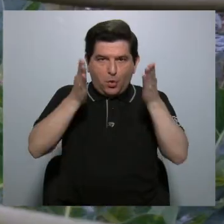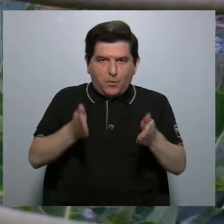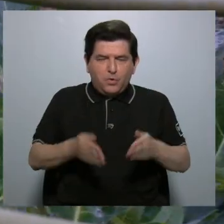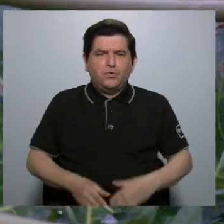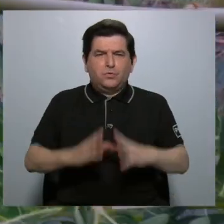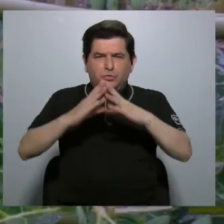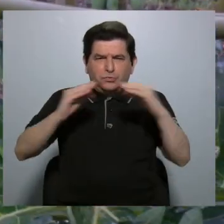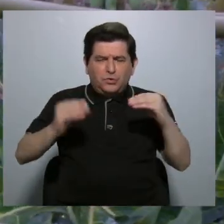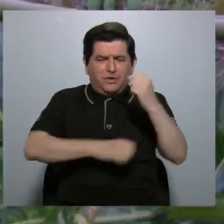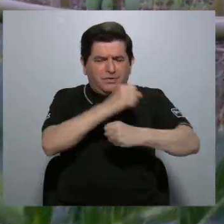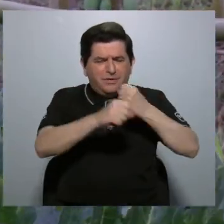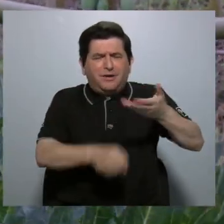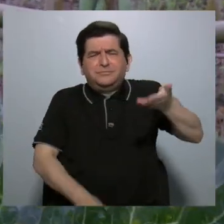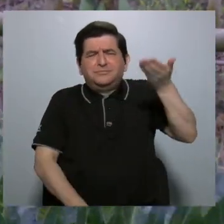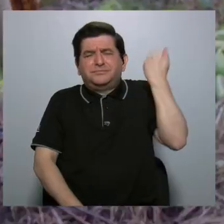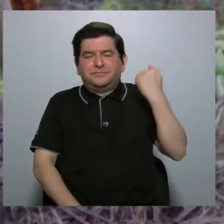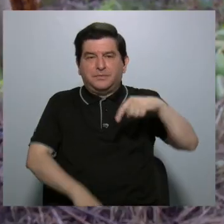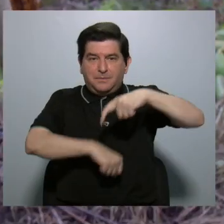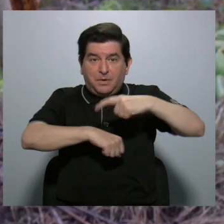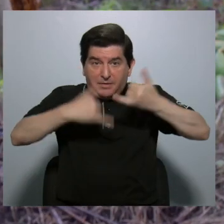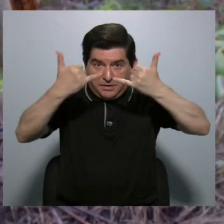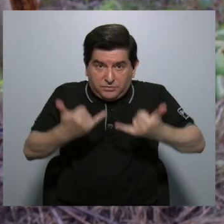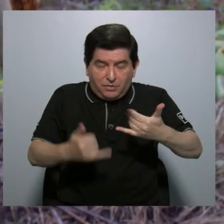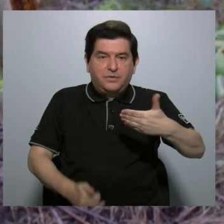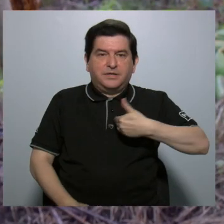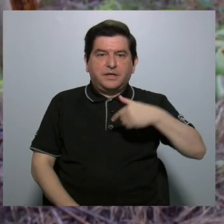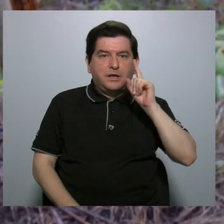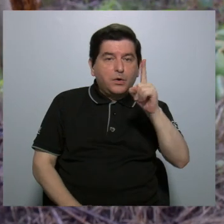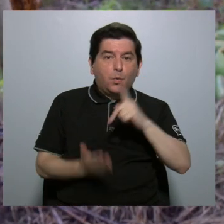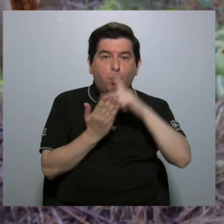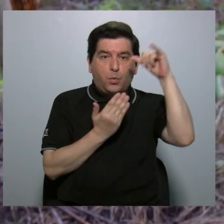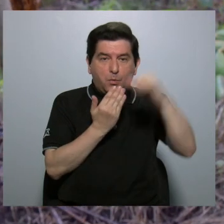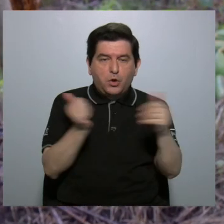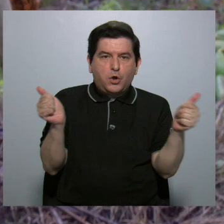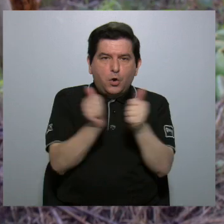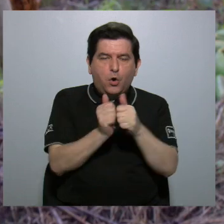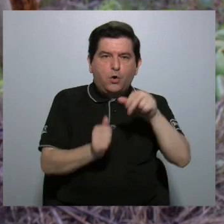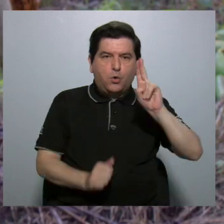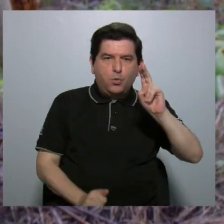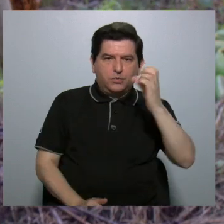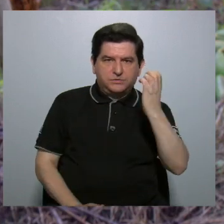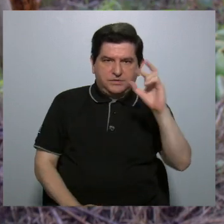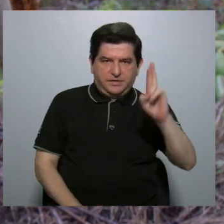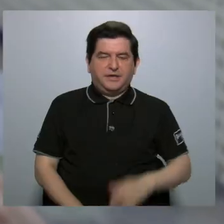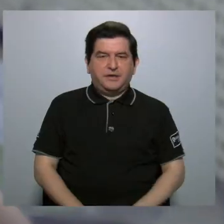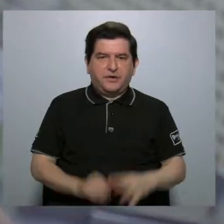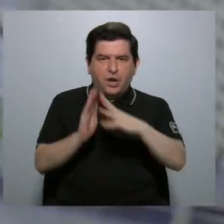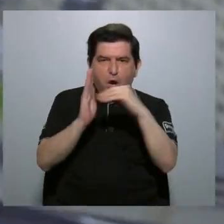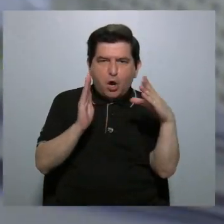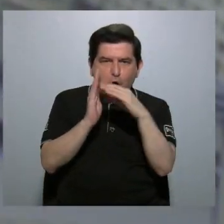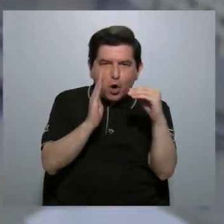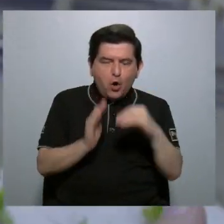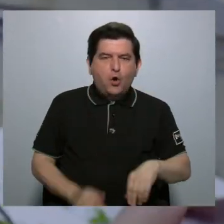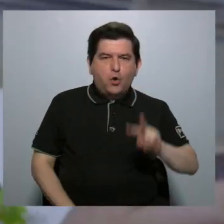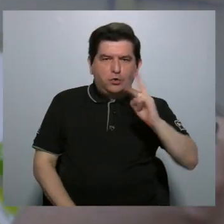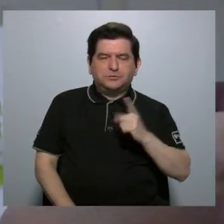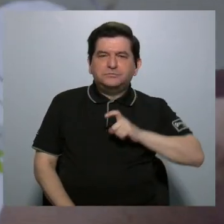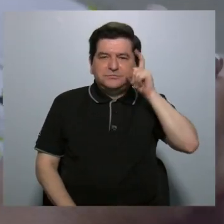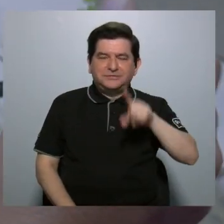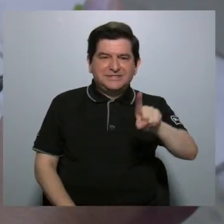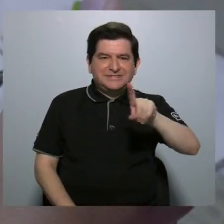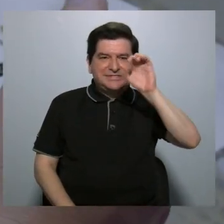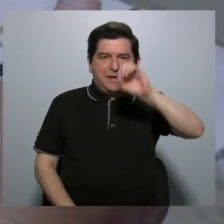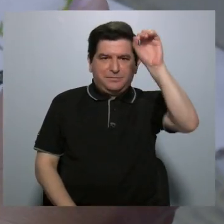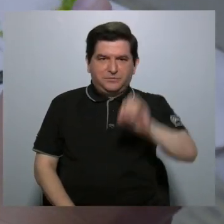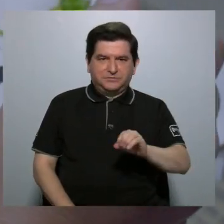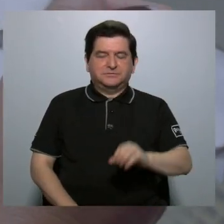soy productor de papaya hace varios años. En este momento tenemos un proyecto con la UCR de clones hermafrodita,